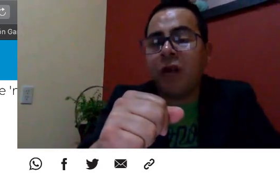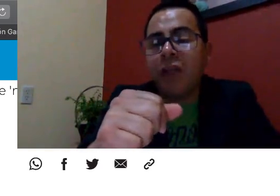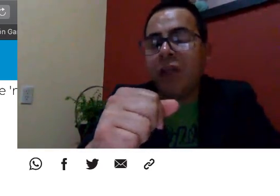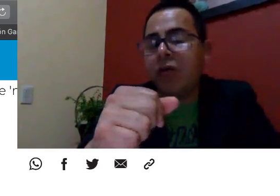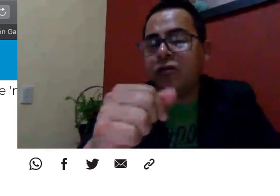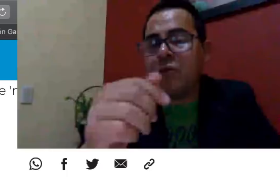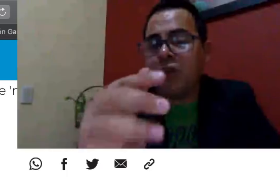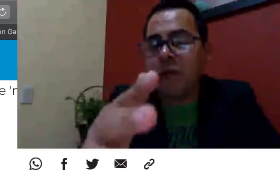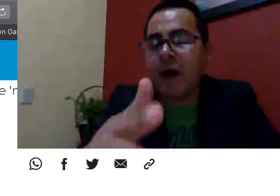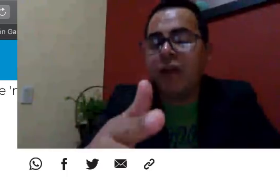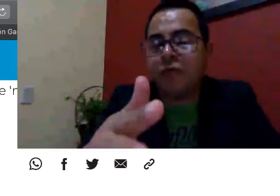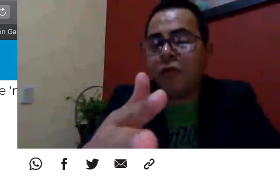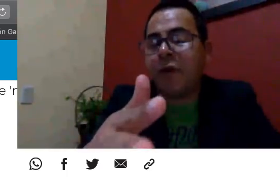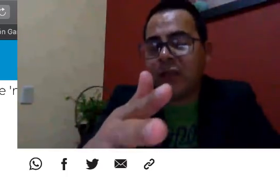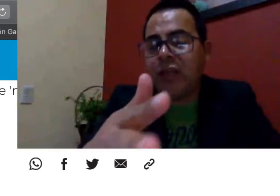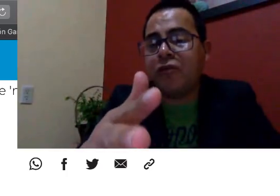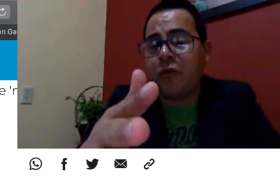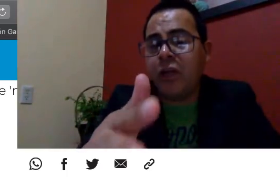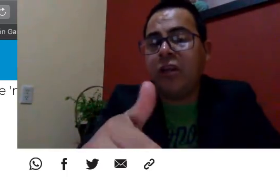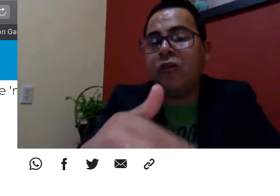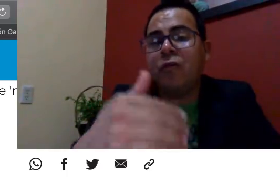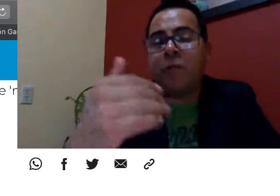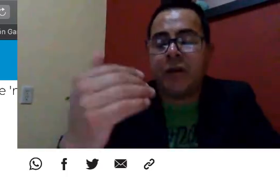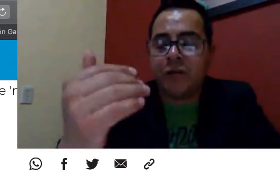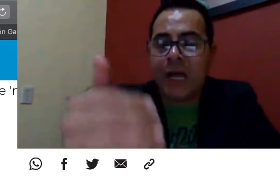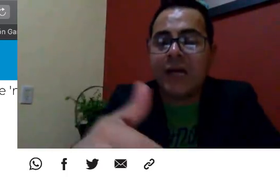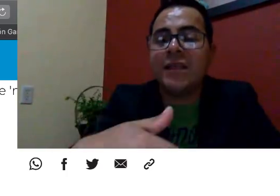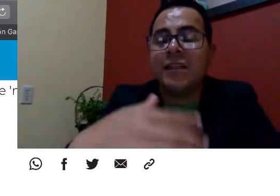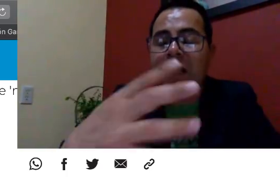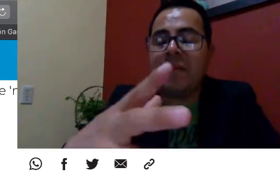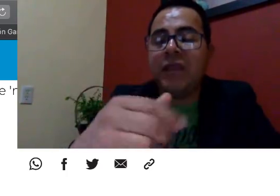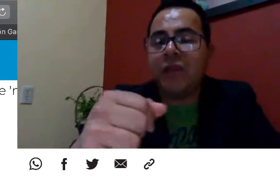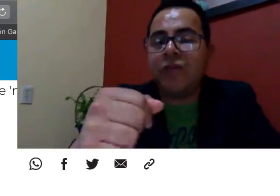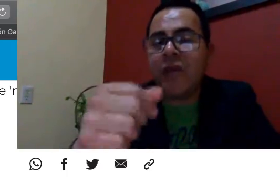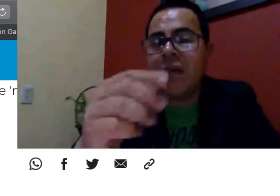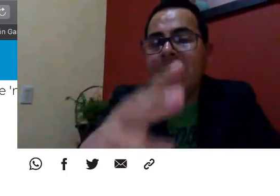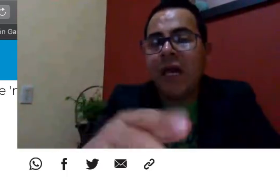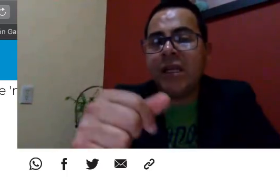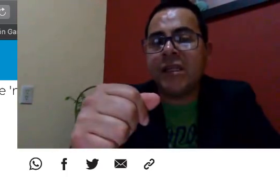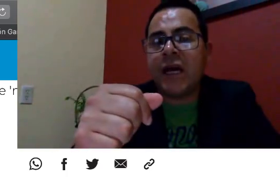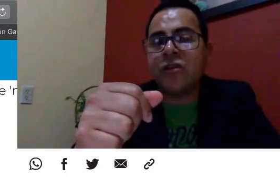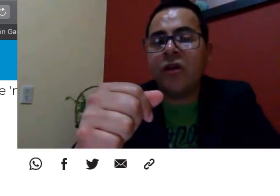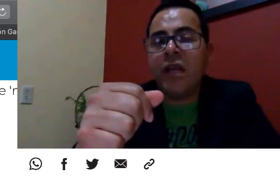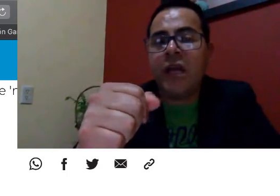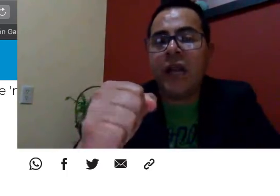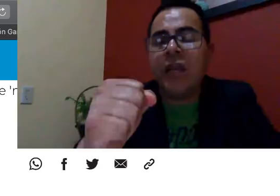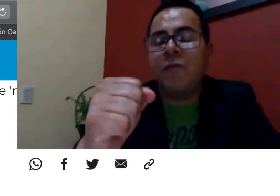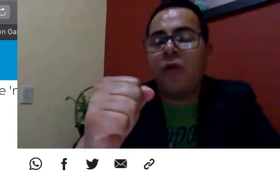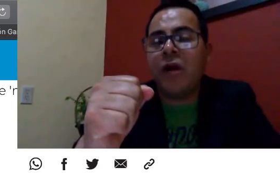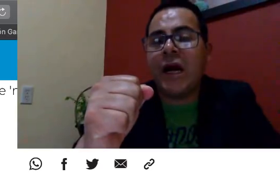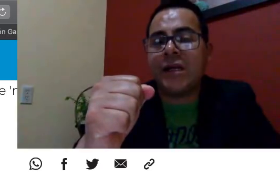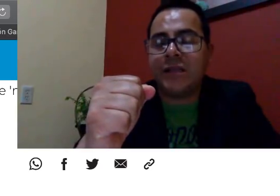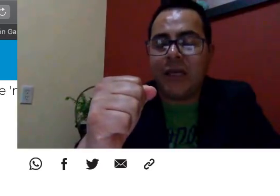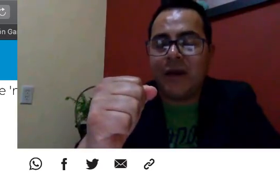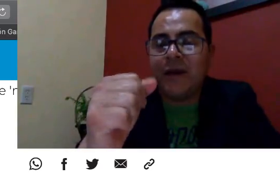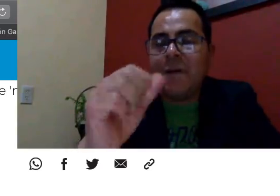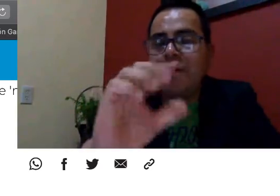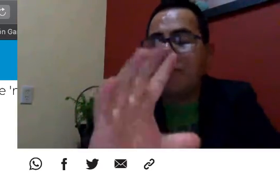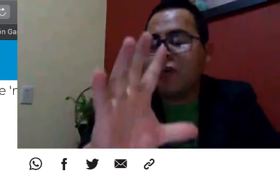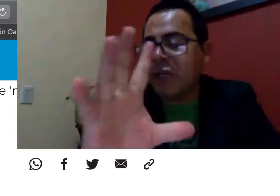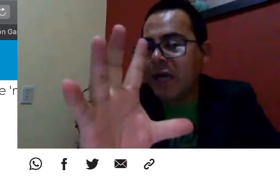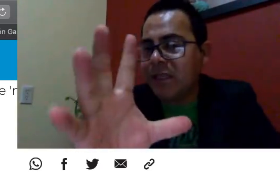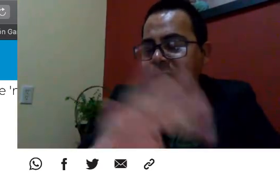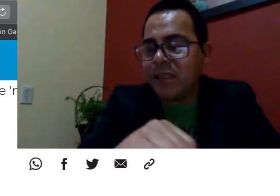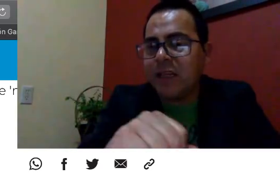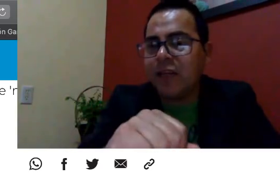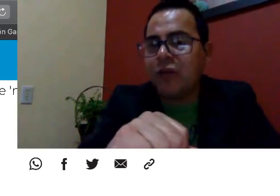tintes políticos motivados por partidos políticos, por personajes que están metidos ahí, en este caso Lía Limón García.